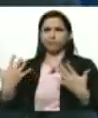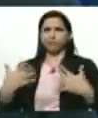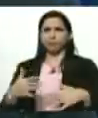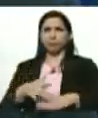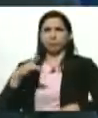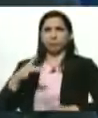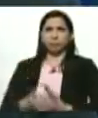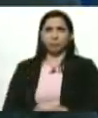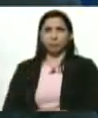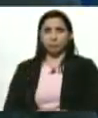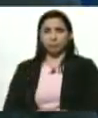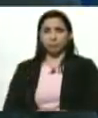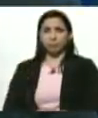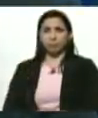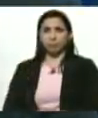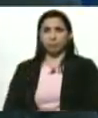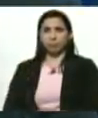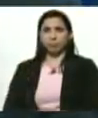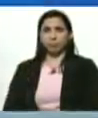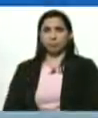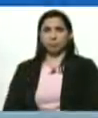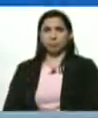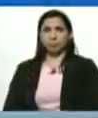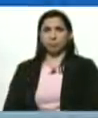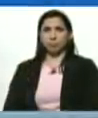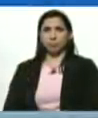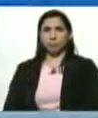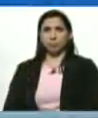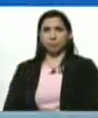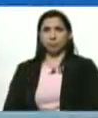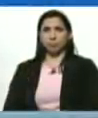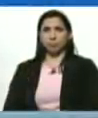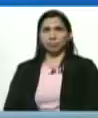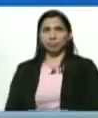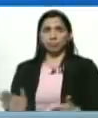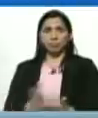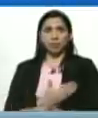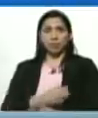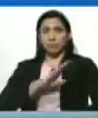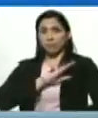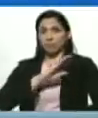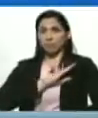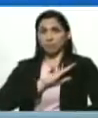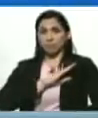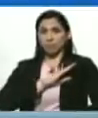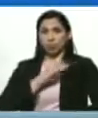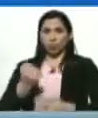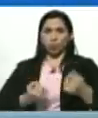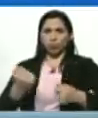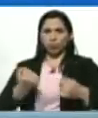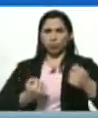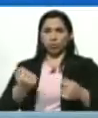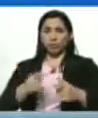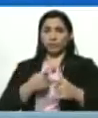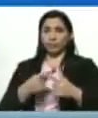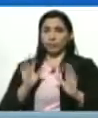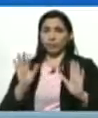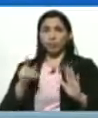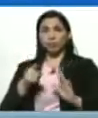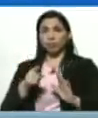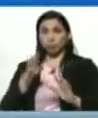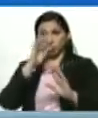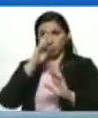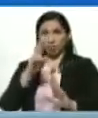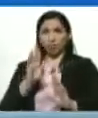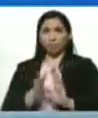la cómo se llama la licencia de conducir y uno entonces eso se cumplía